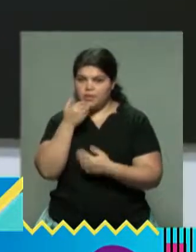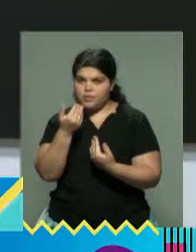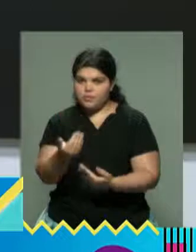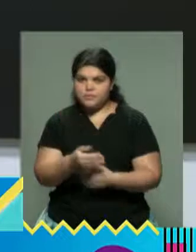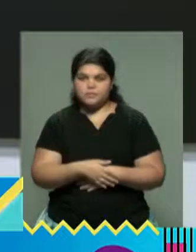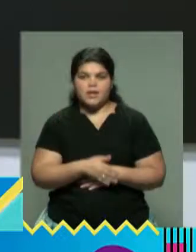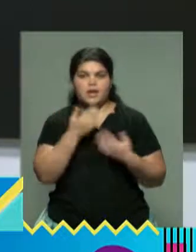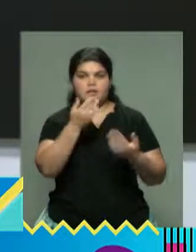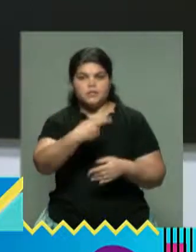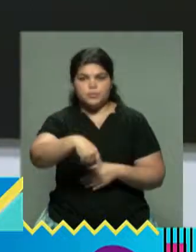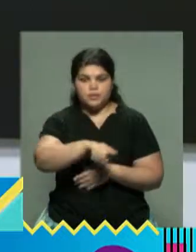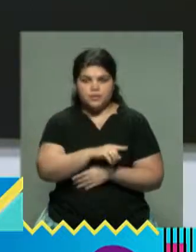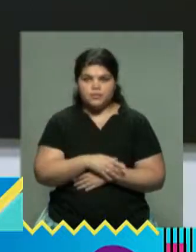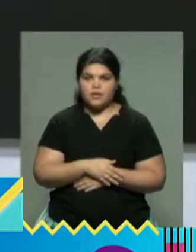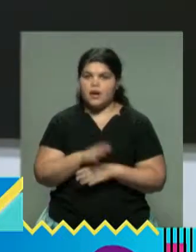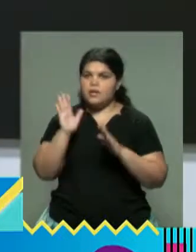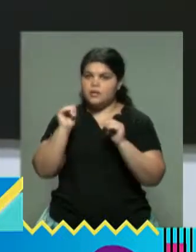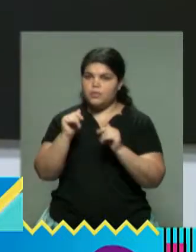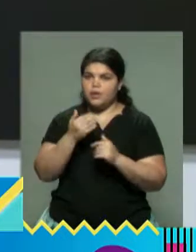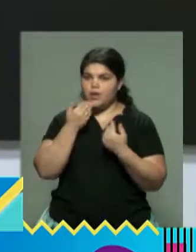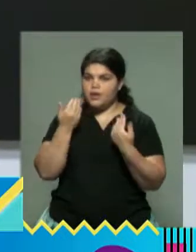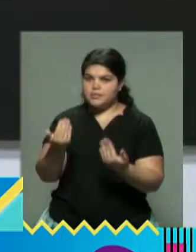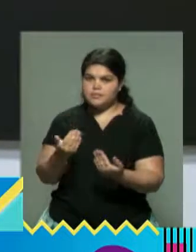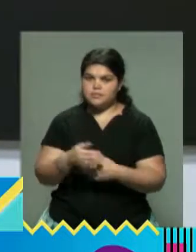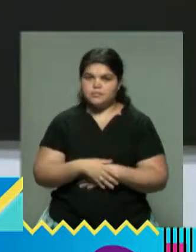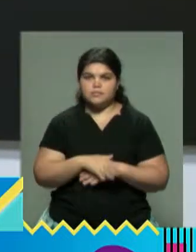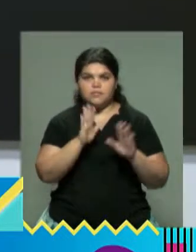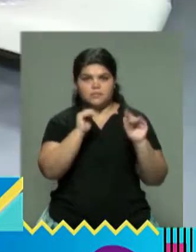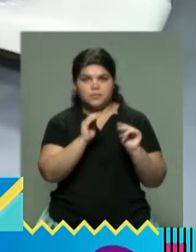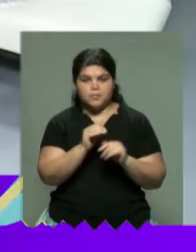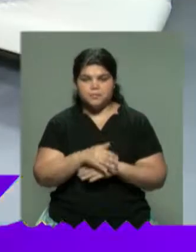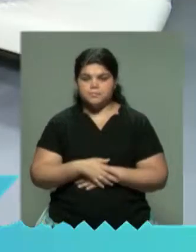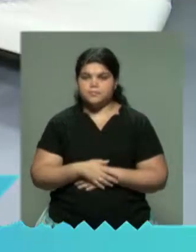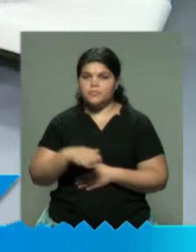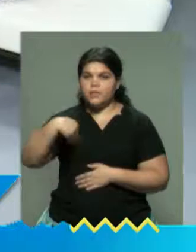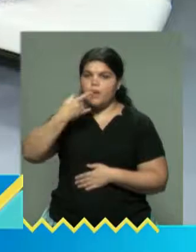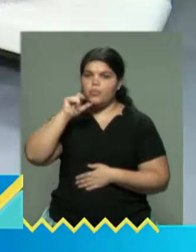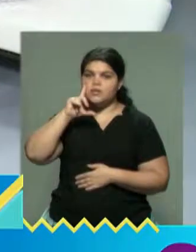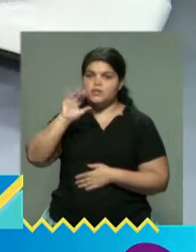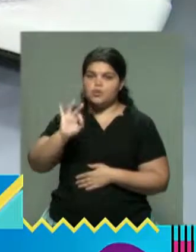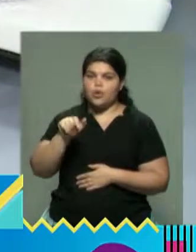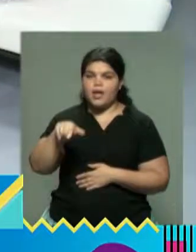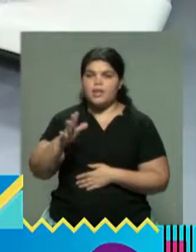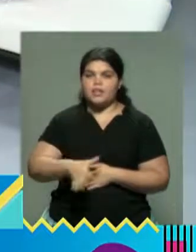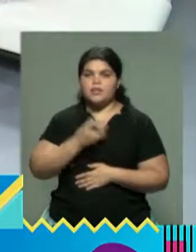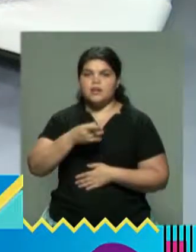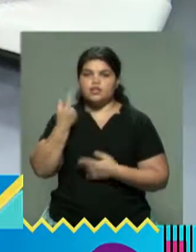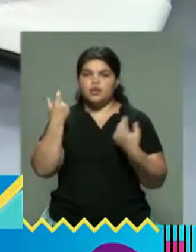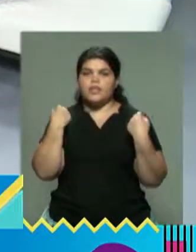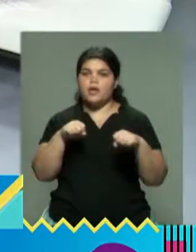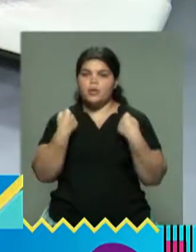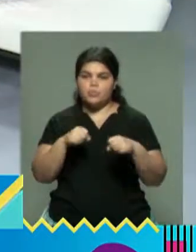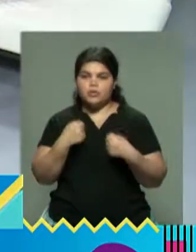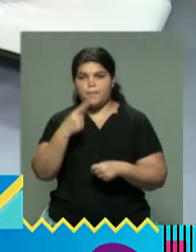Bueno, muchas gracias a ustedes. Hasta luego, muchísimas gracias. Hasta luego. Bien, Mauricio Ginestar, director de deportes de